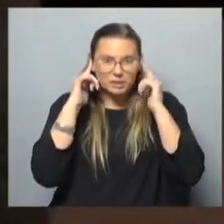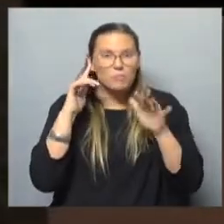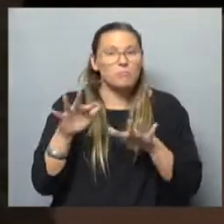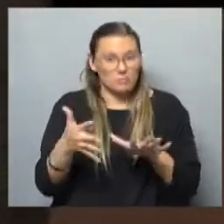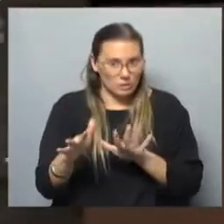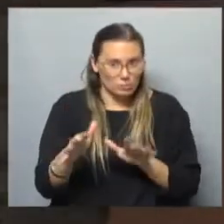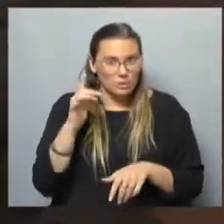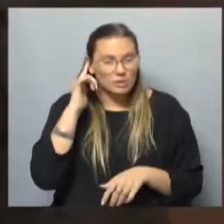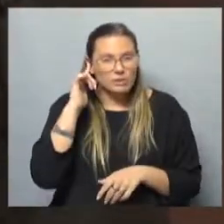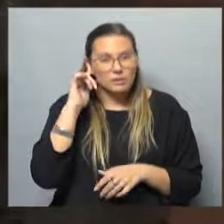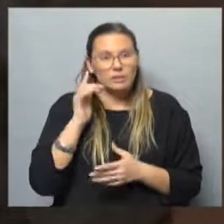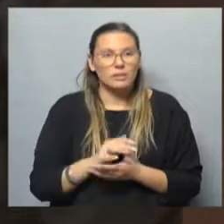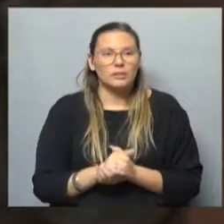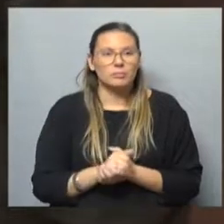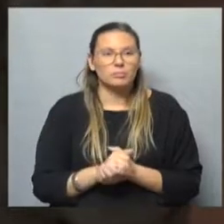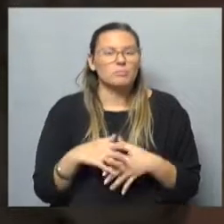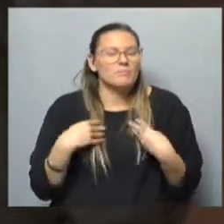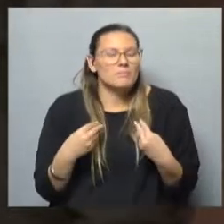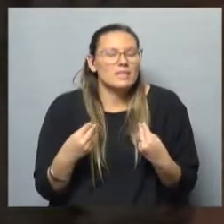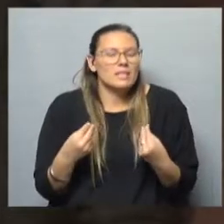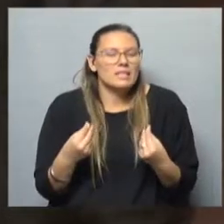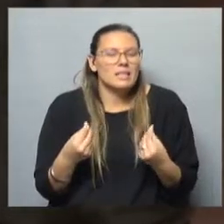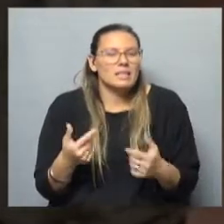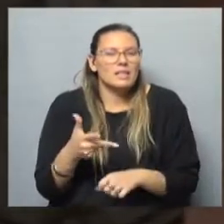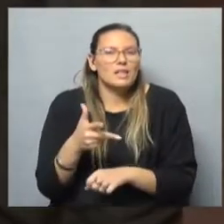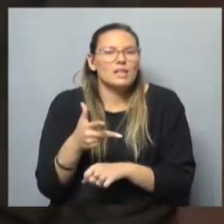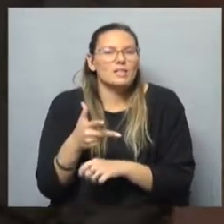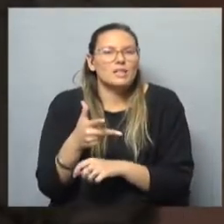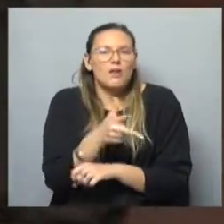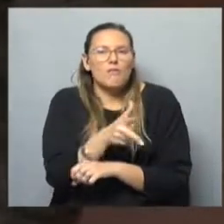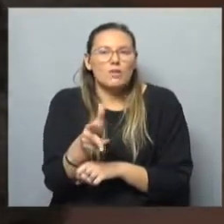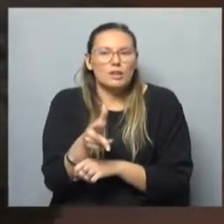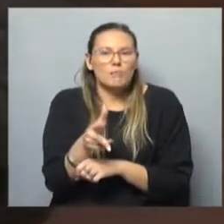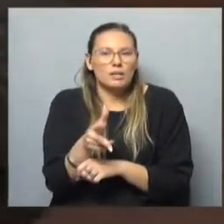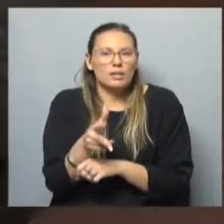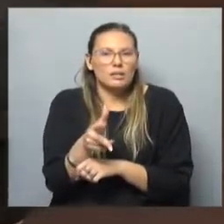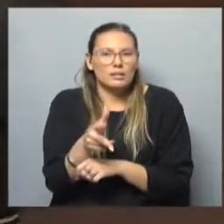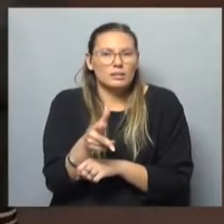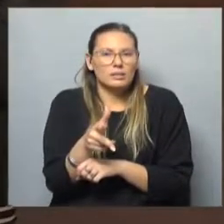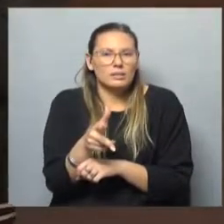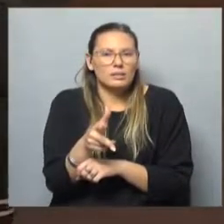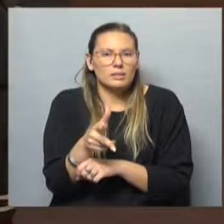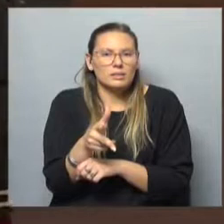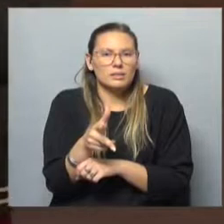Más o menos. ¿Qué sentís cuando estás filmando las películas? Mucha